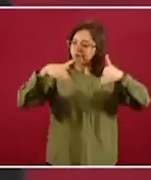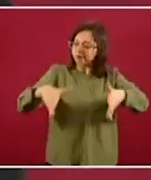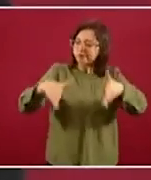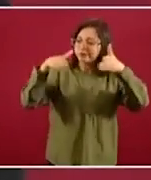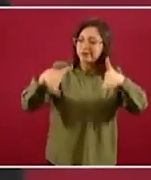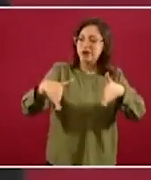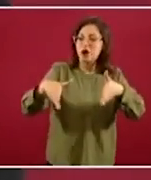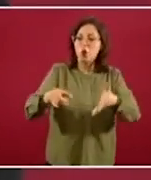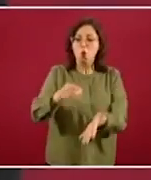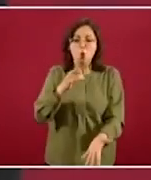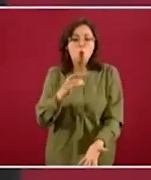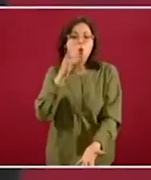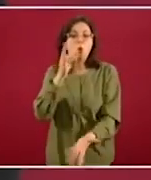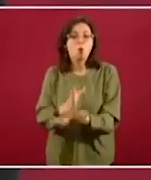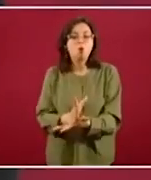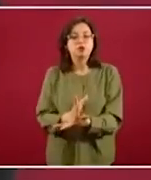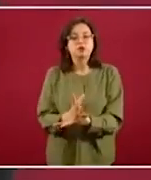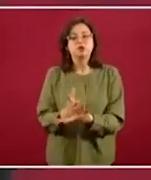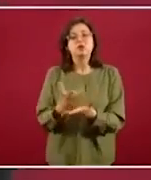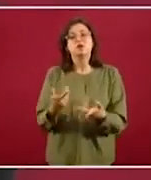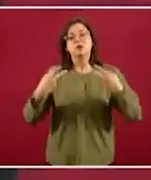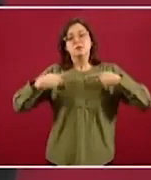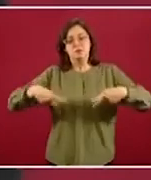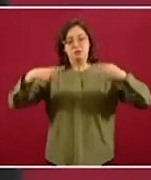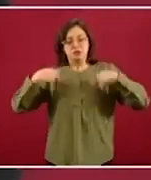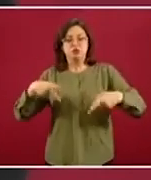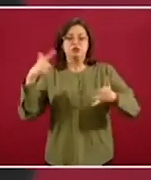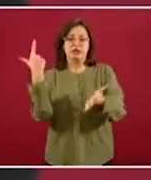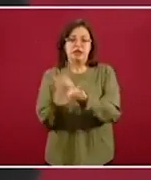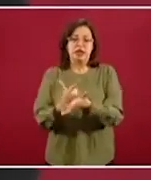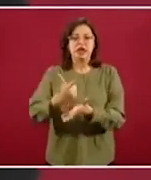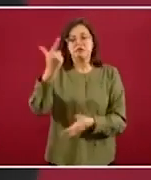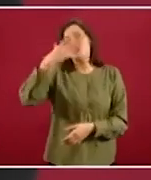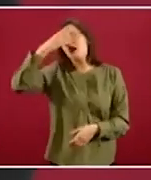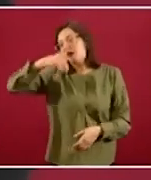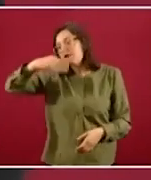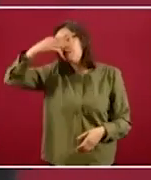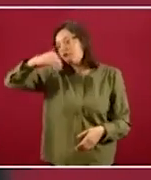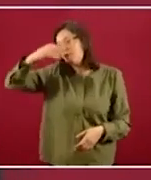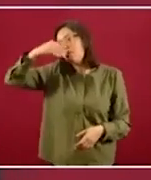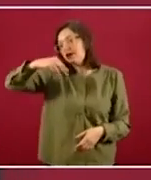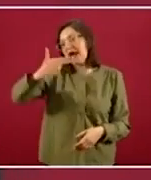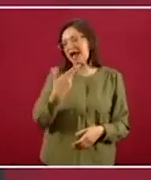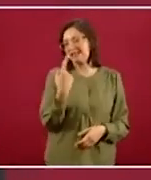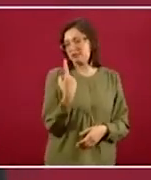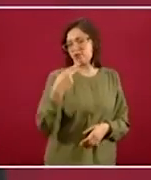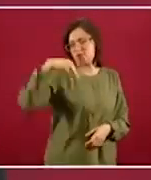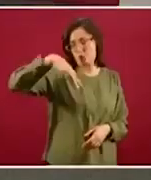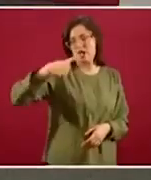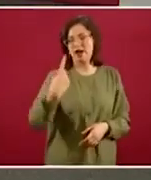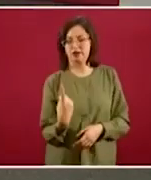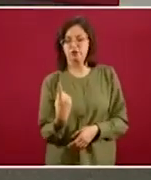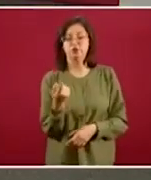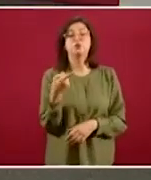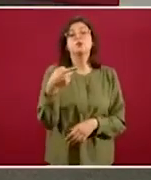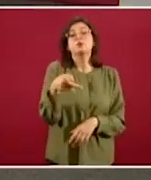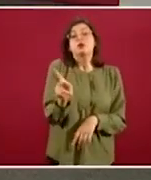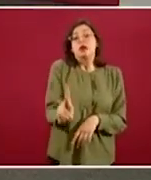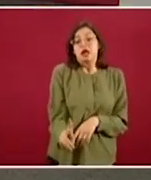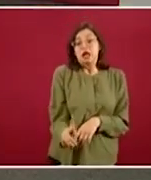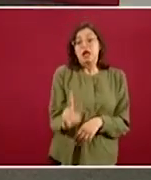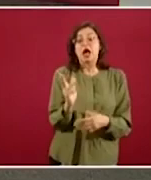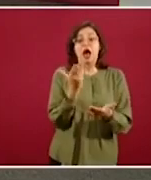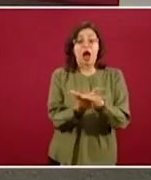estables o atender médicamente a los pacientes graves con influenza. Sin embargo, la carga de la